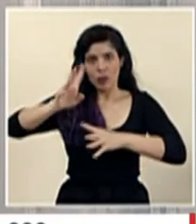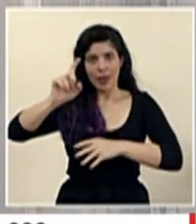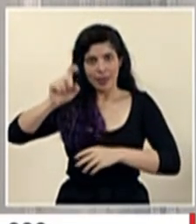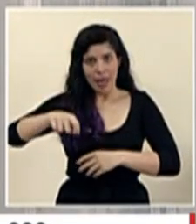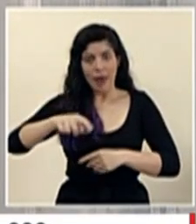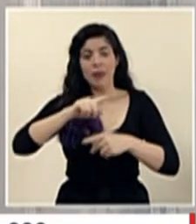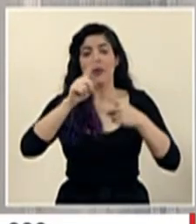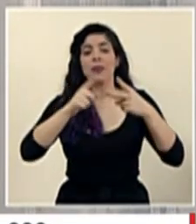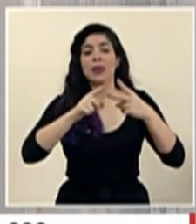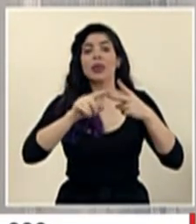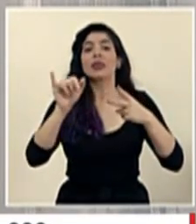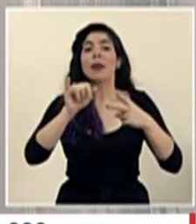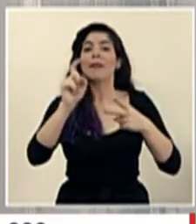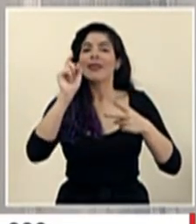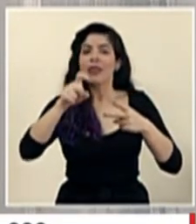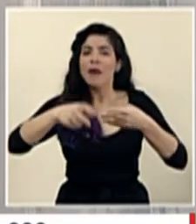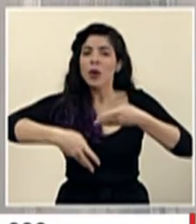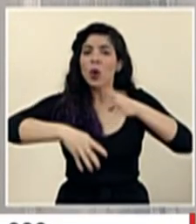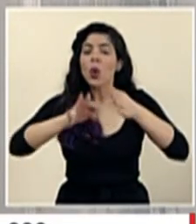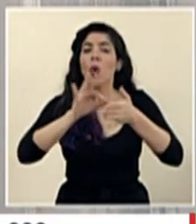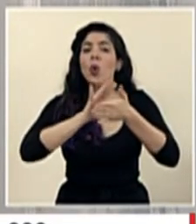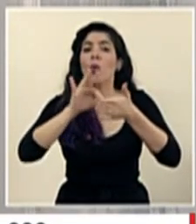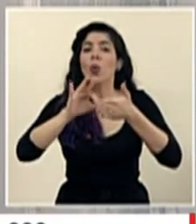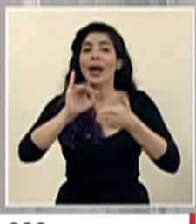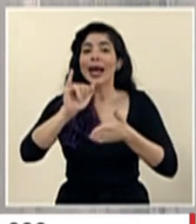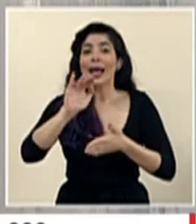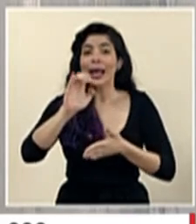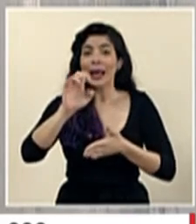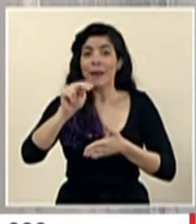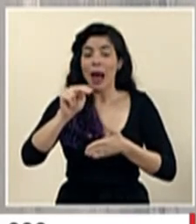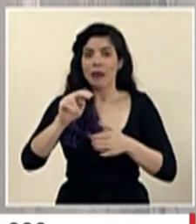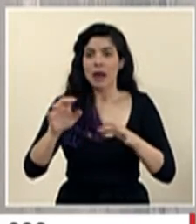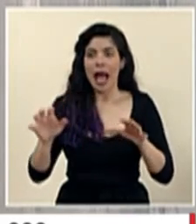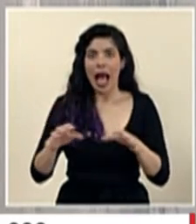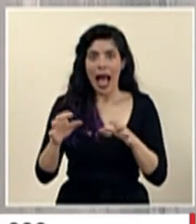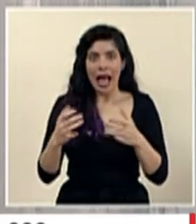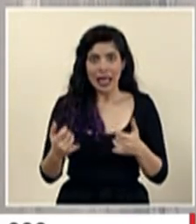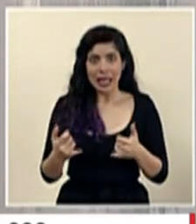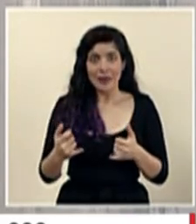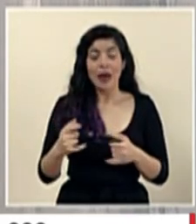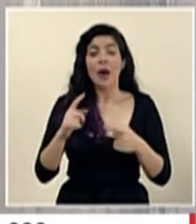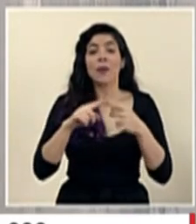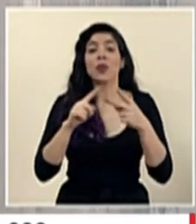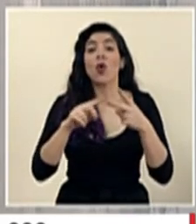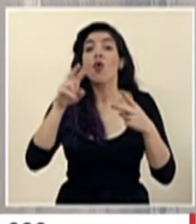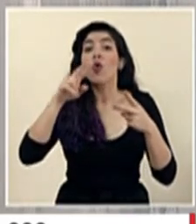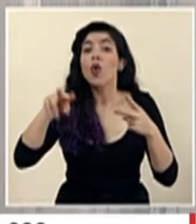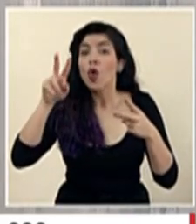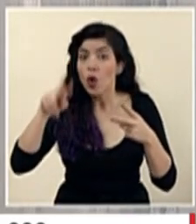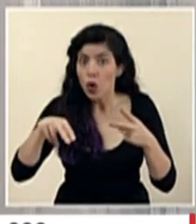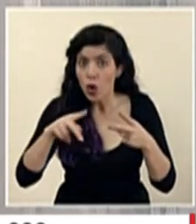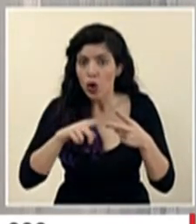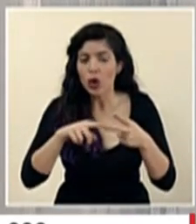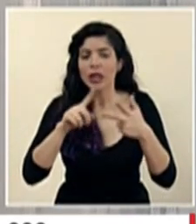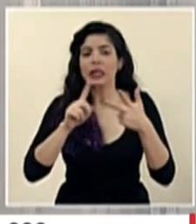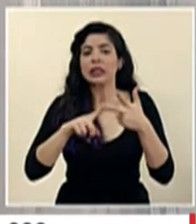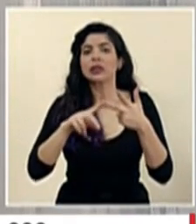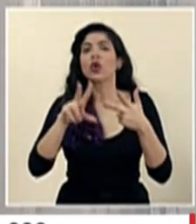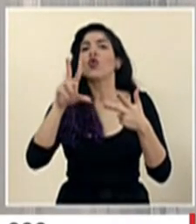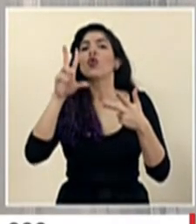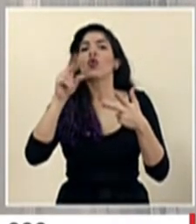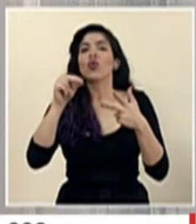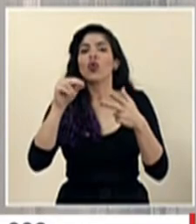tienen que tener una cuenta IBAN que esté activa, que sea en colones y que no esté